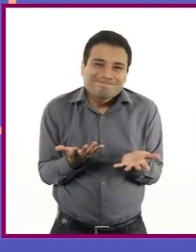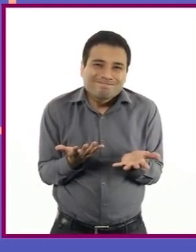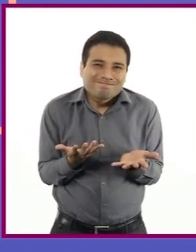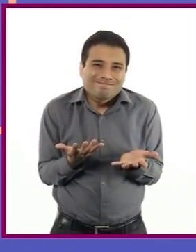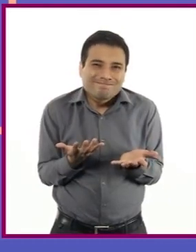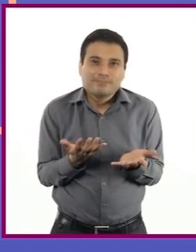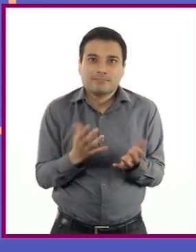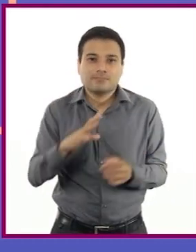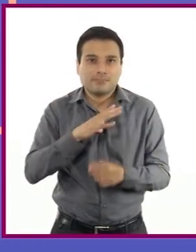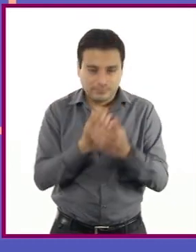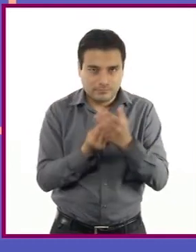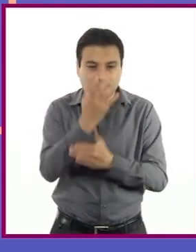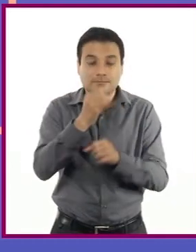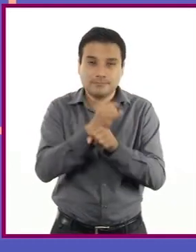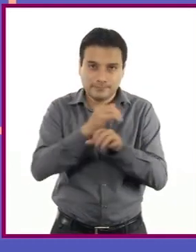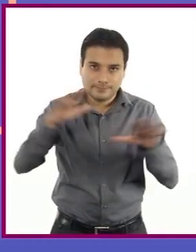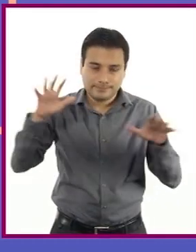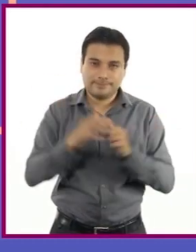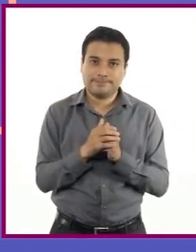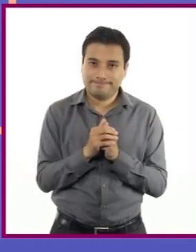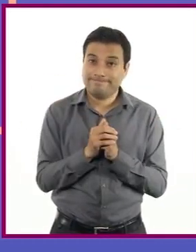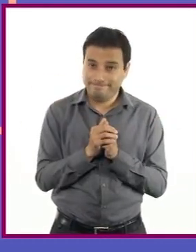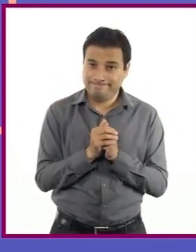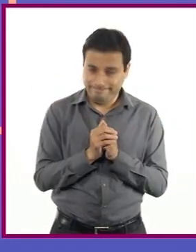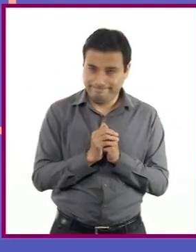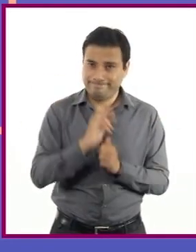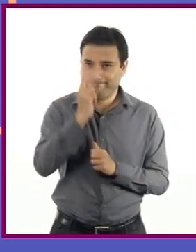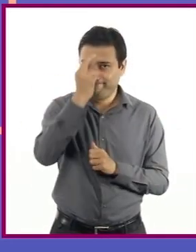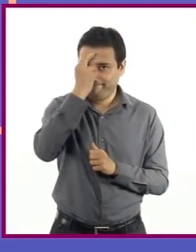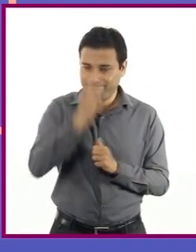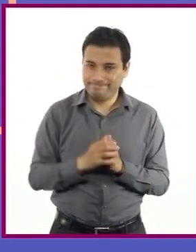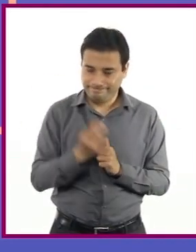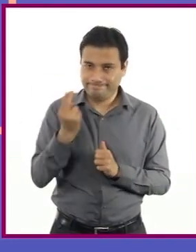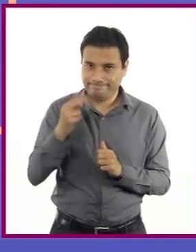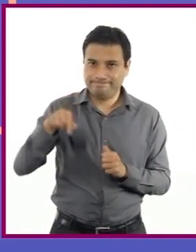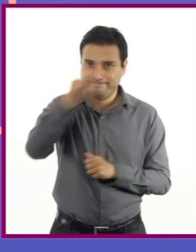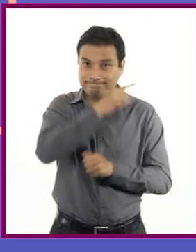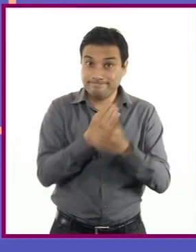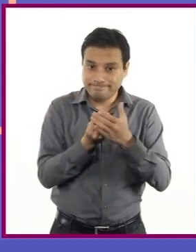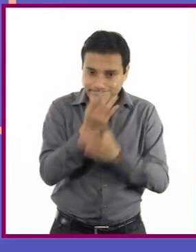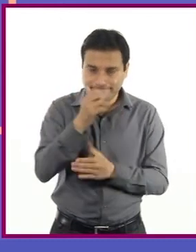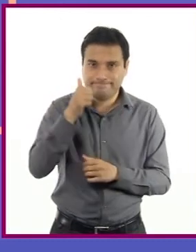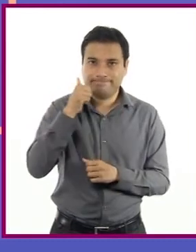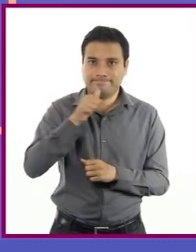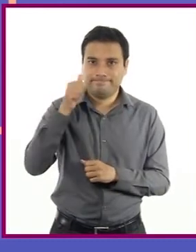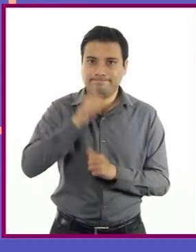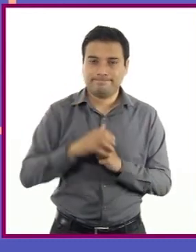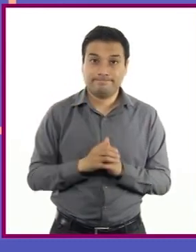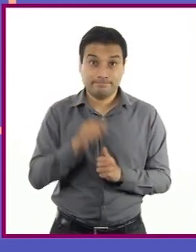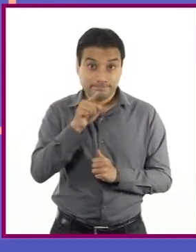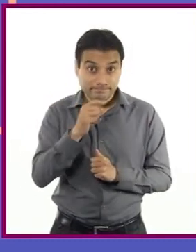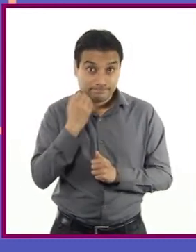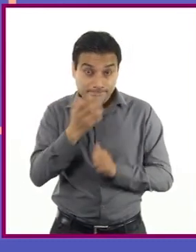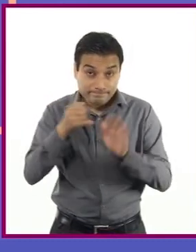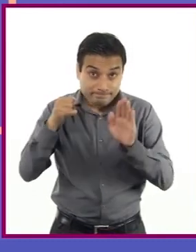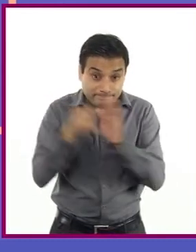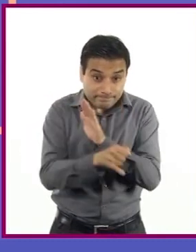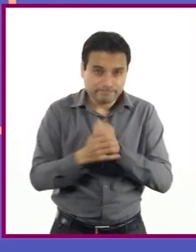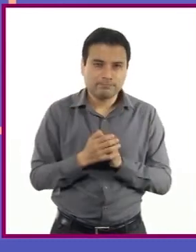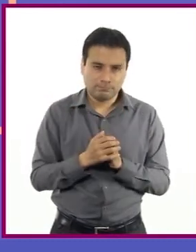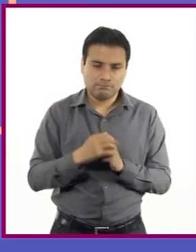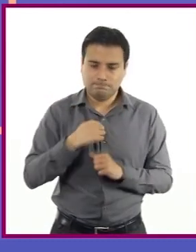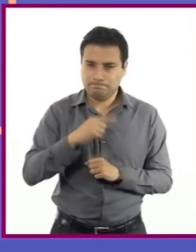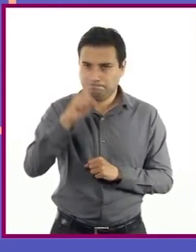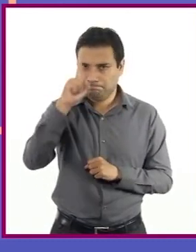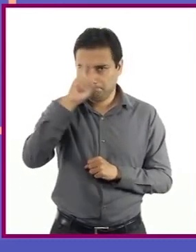que la información se encuentra ahí, pero la interpretación es personal. Si desean profundizar en la información, es recomendable consultar otras fuentes